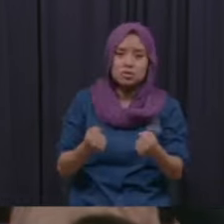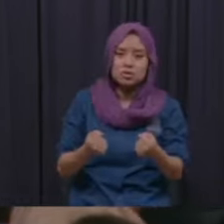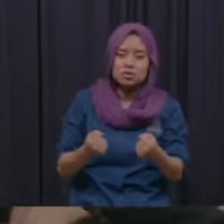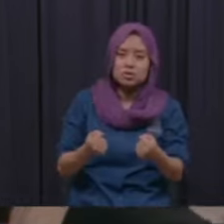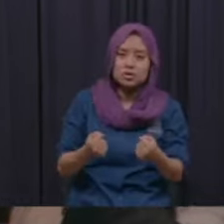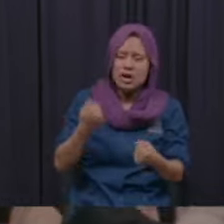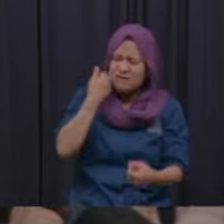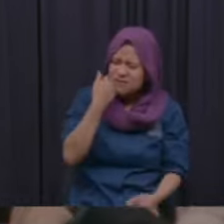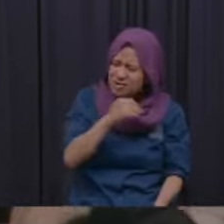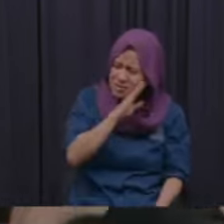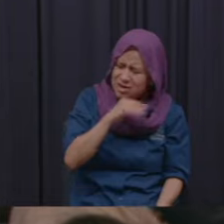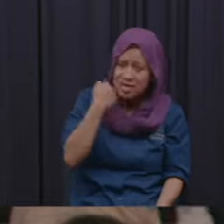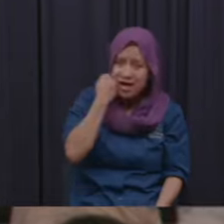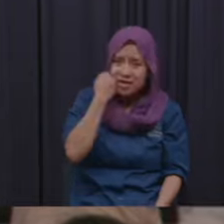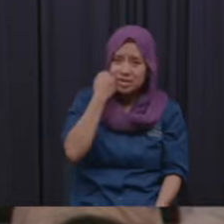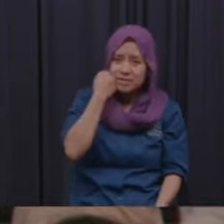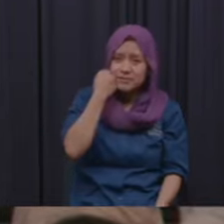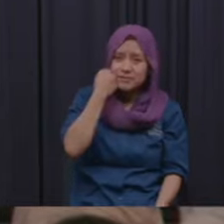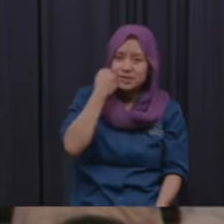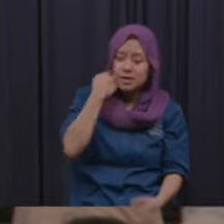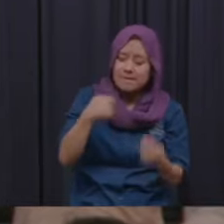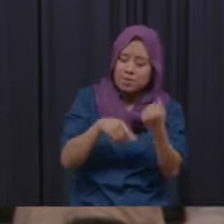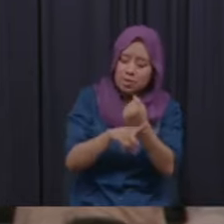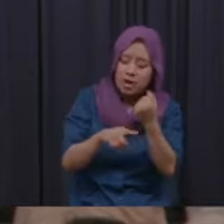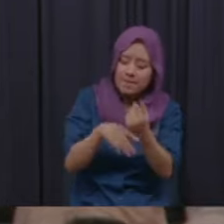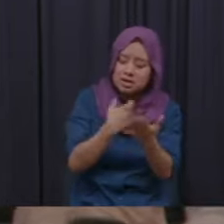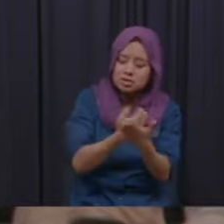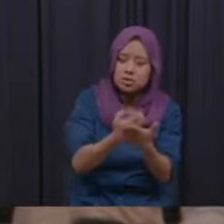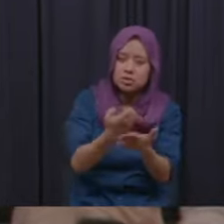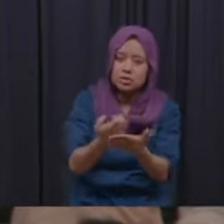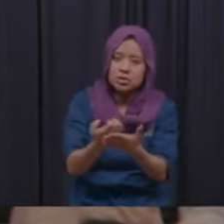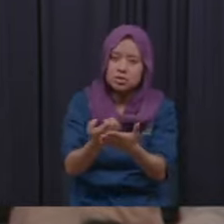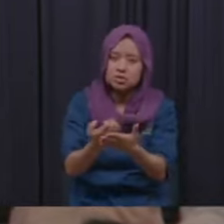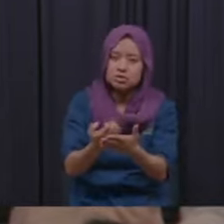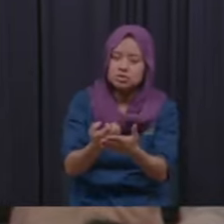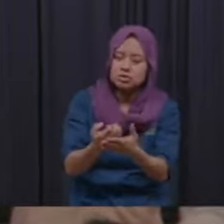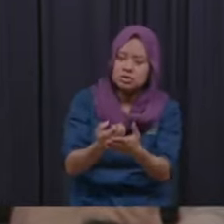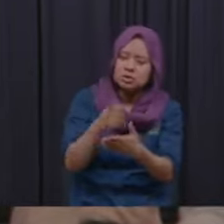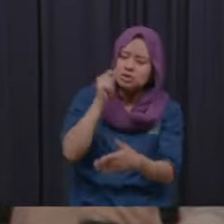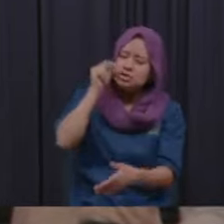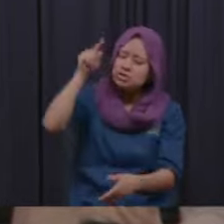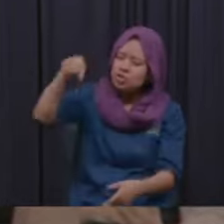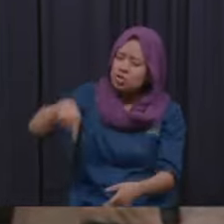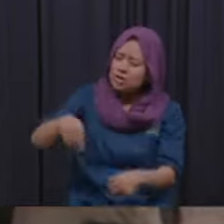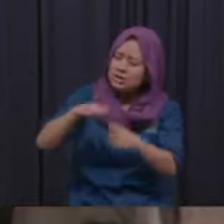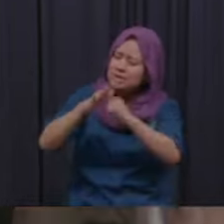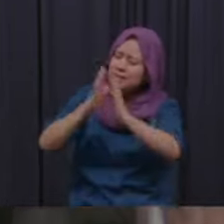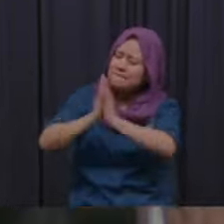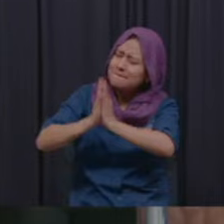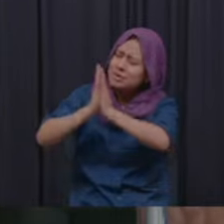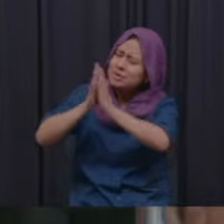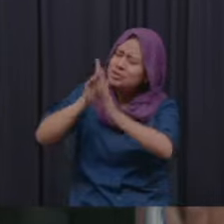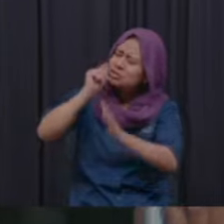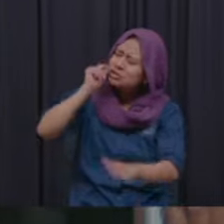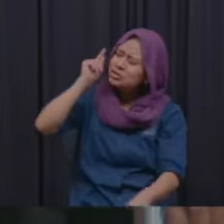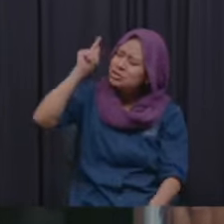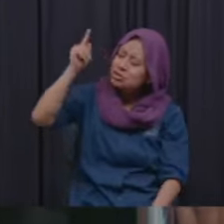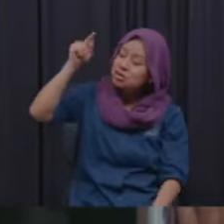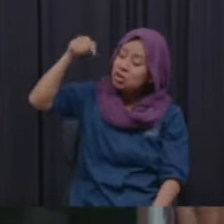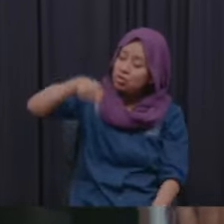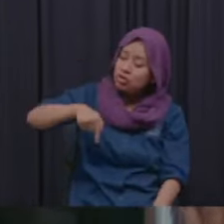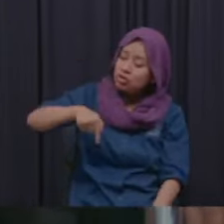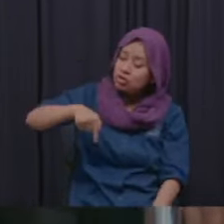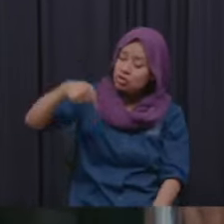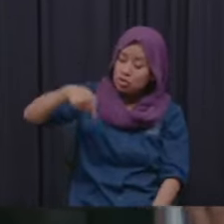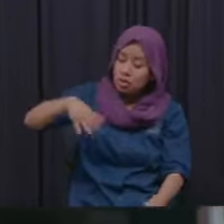alguna enfermedad, por problemas económicos. Señor, te pedimos que lo que hoy escuchamos, que